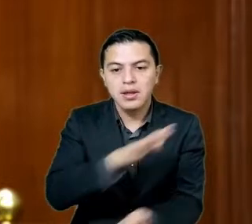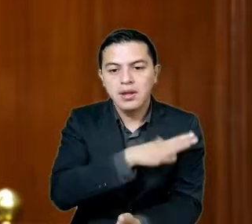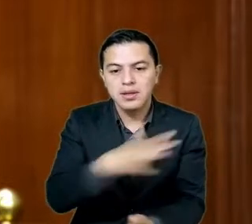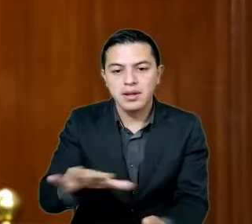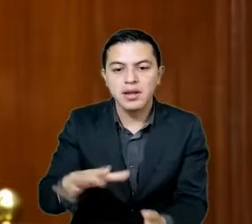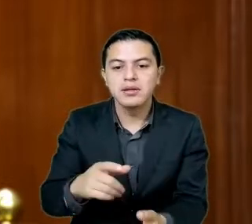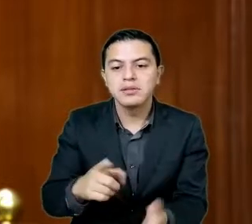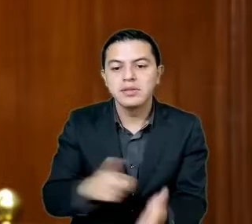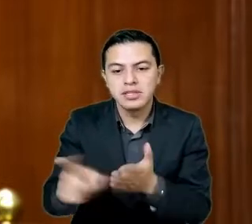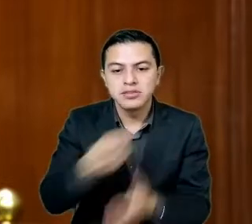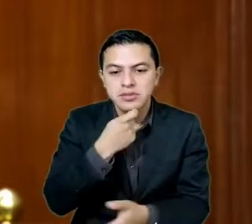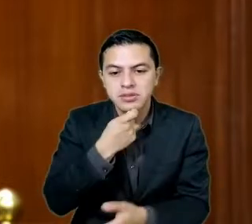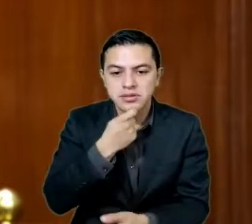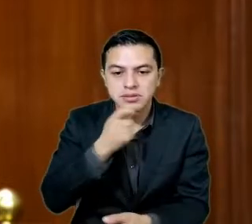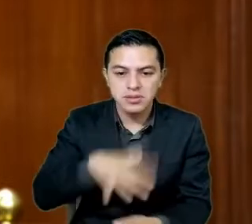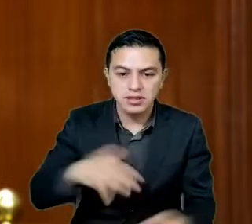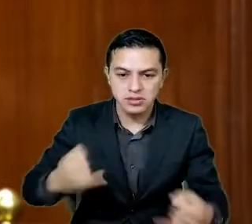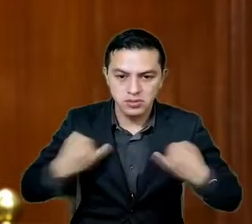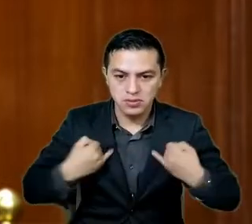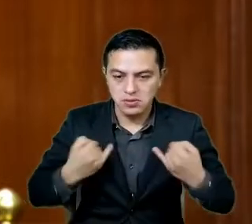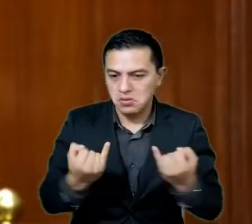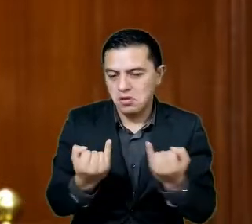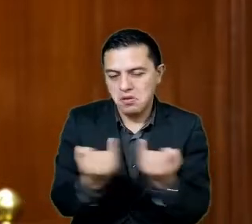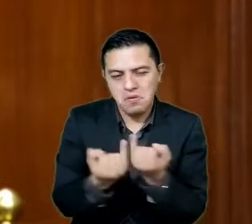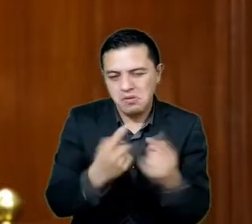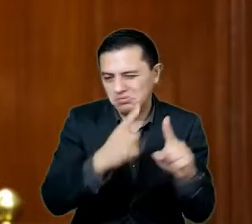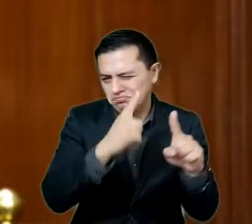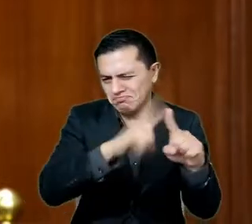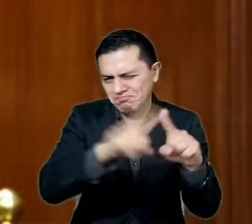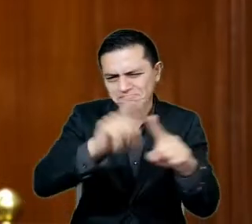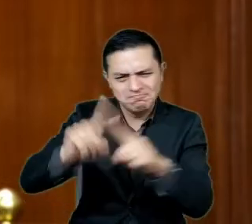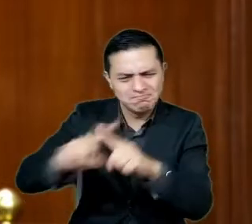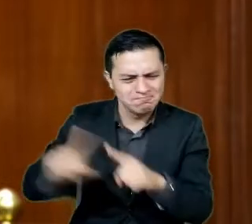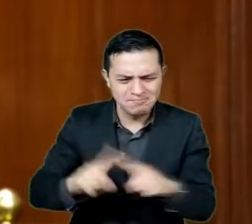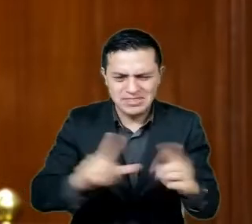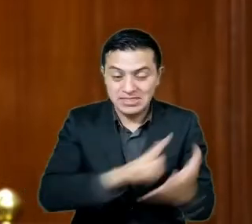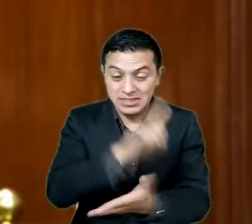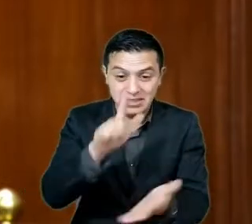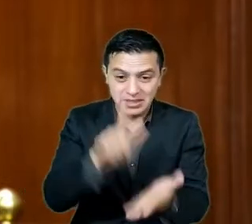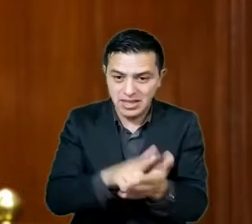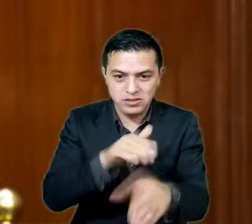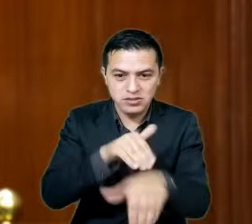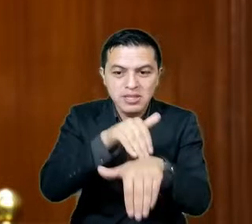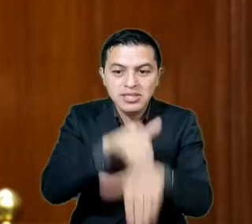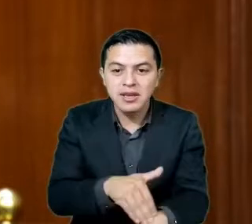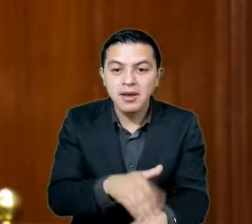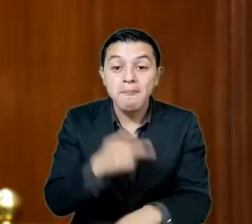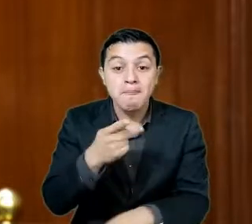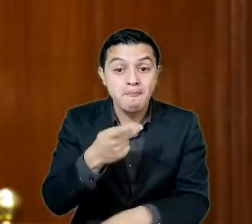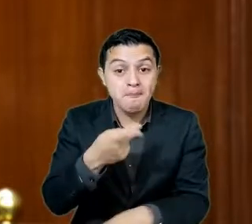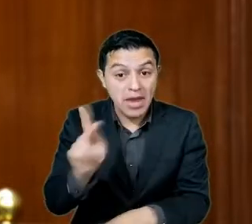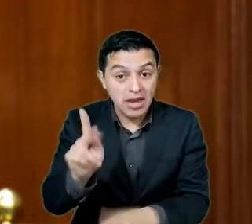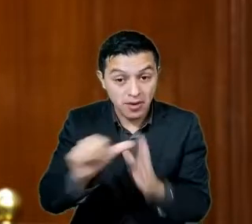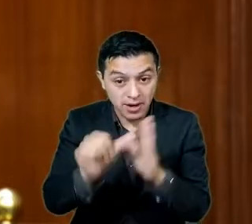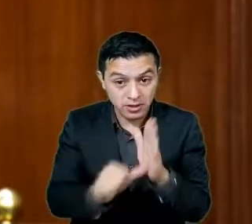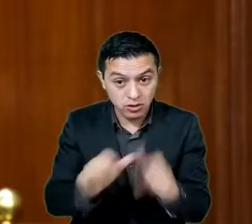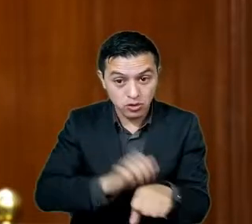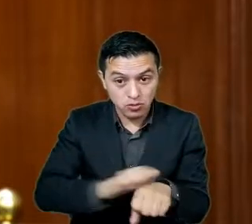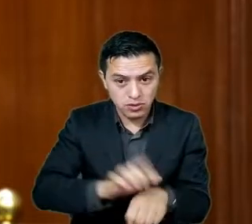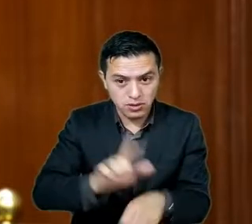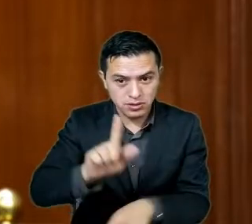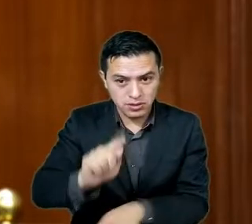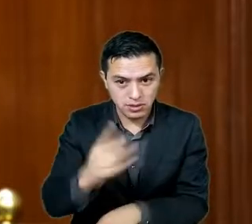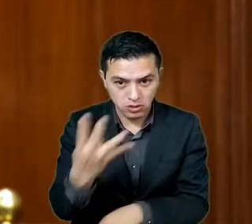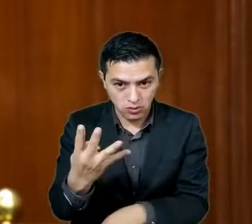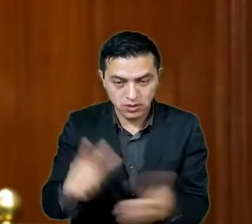Niños y Adolescentes y demás normatividad en la materia. Sin embargo, de conformidad con lo que establece el artículo 74 de la Ley